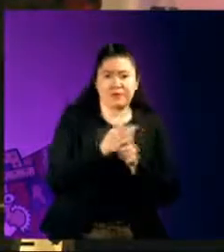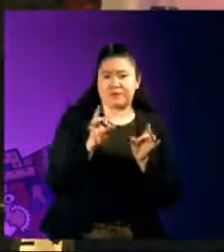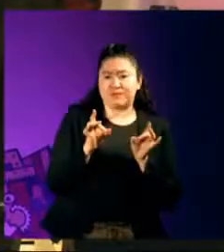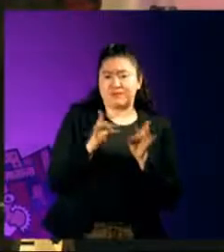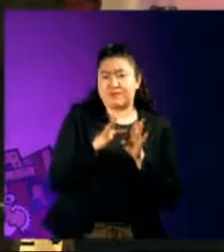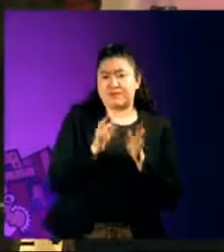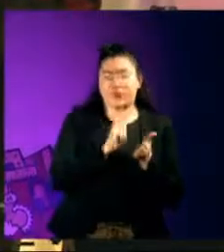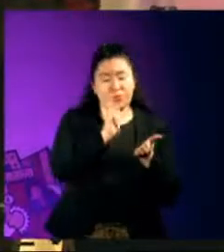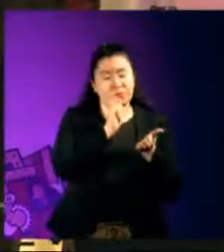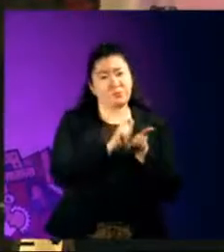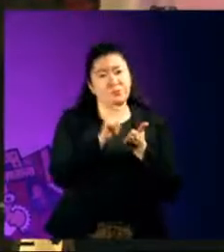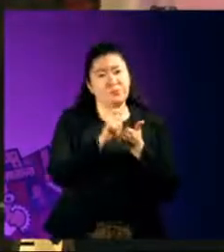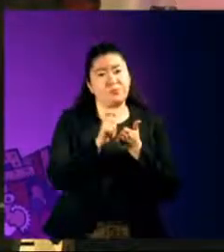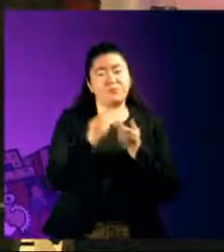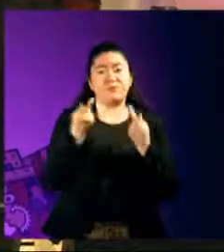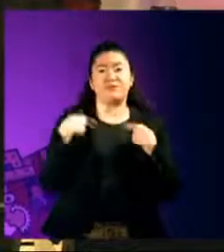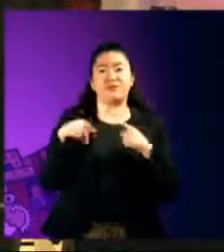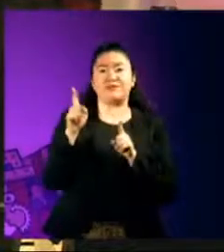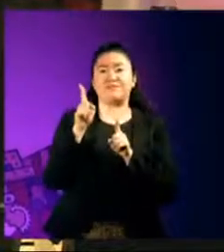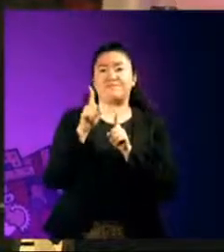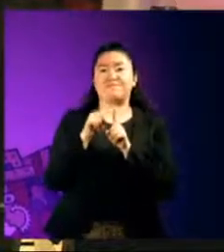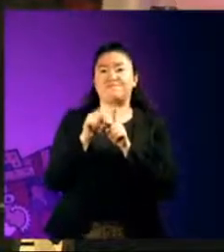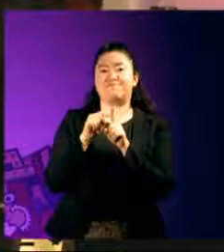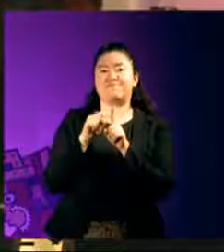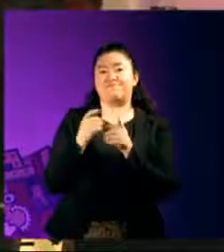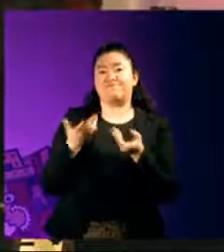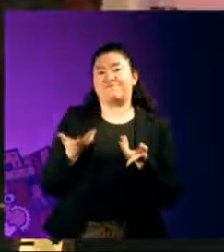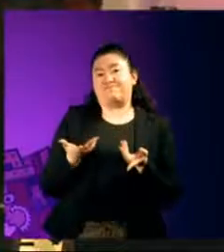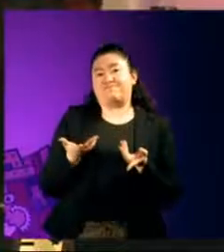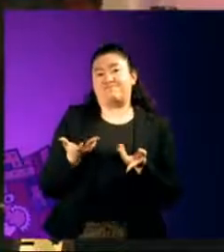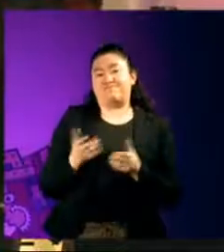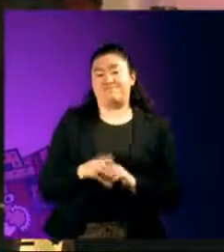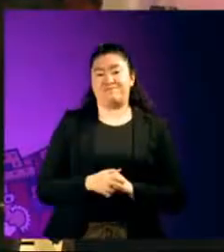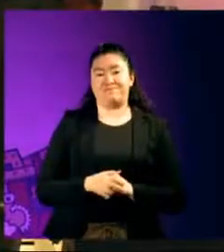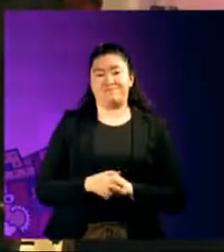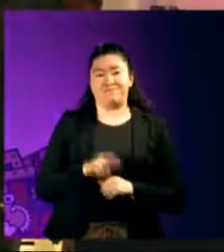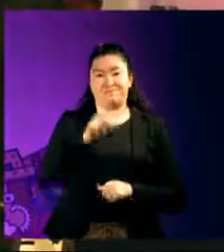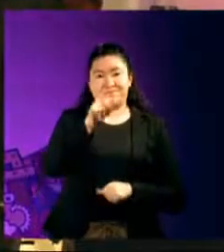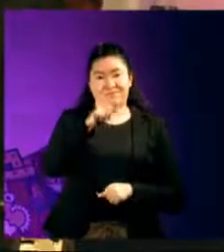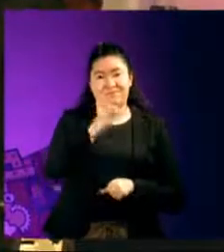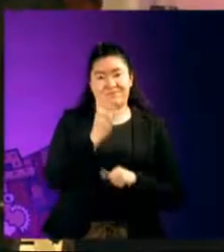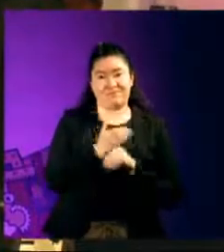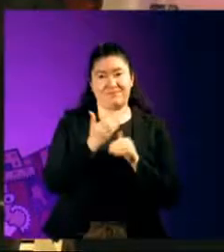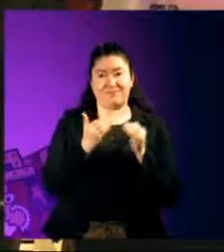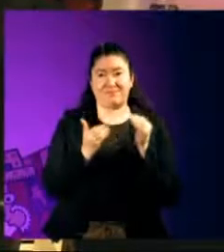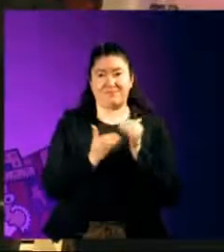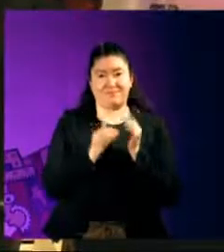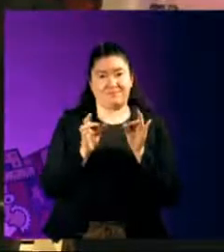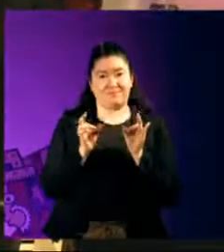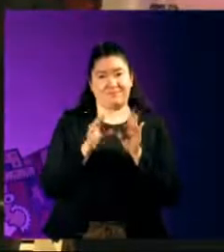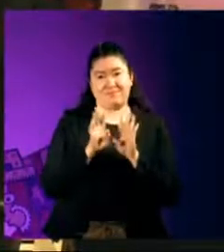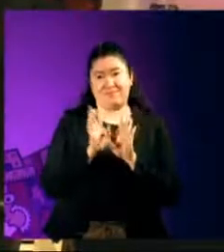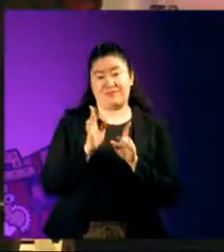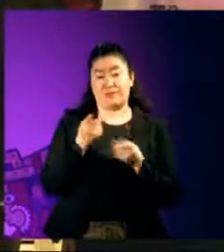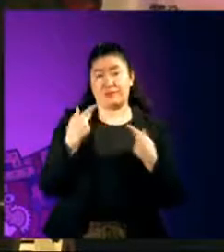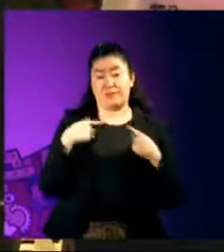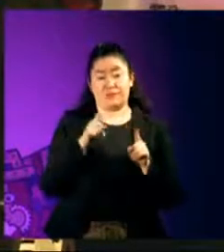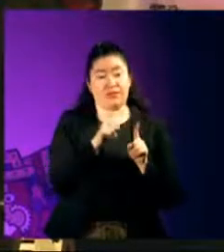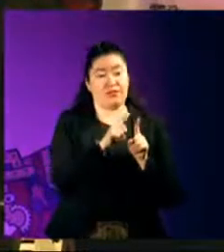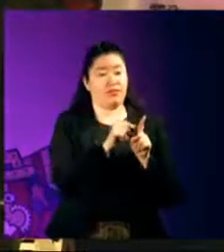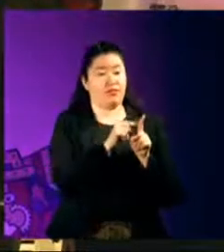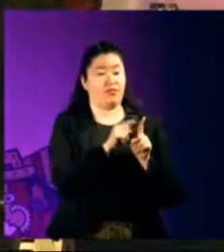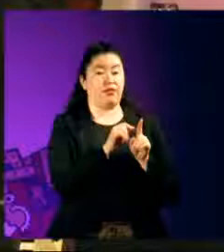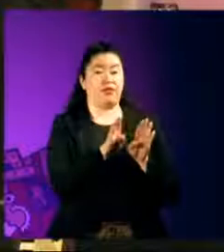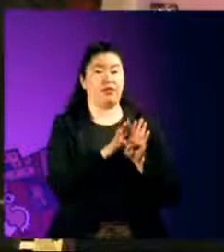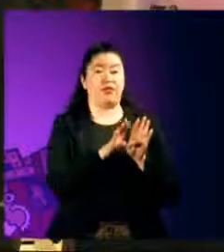escribiendo para los críticos no que eso es otra de las cosas que ya va también de salida no hay imágenes en los críticos